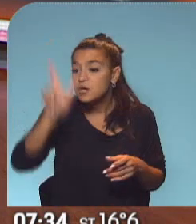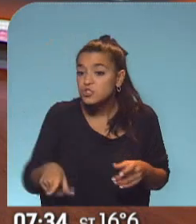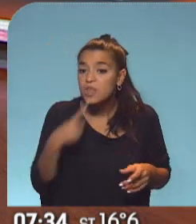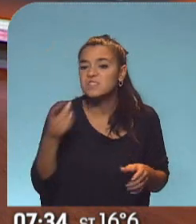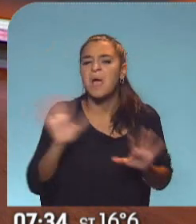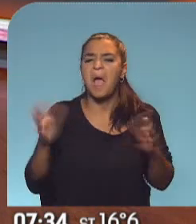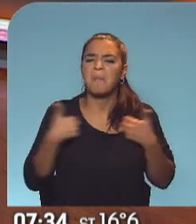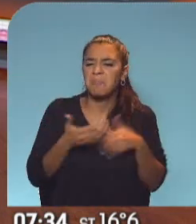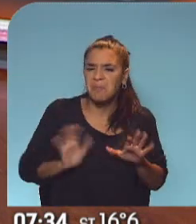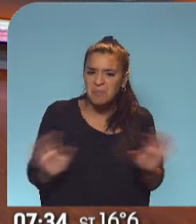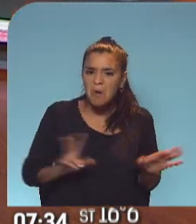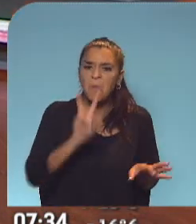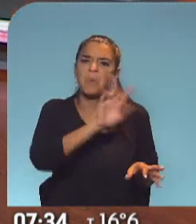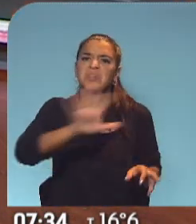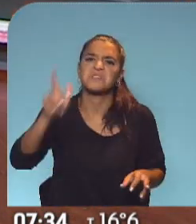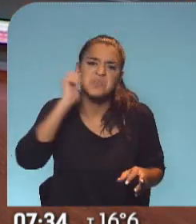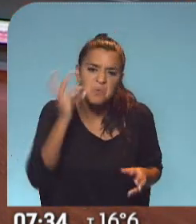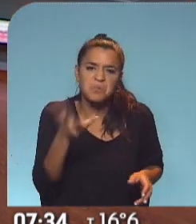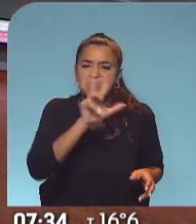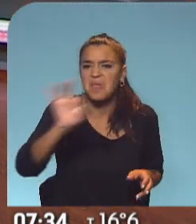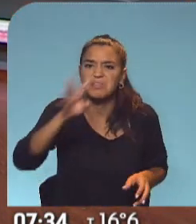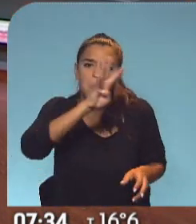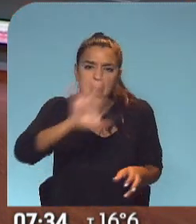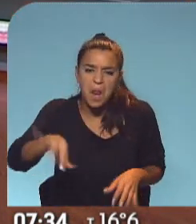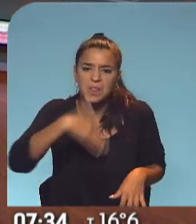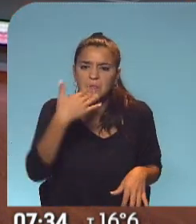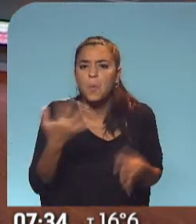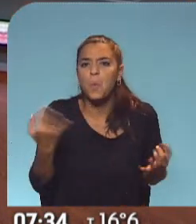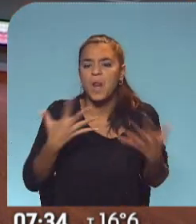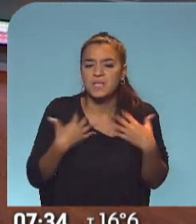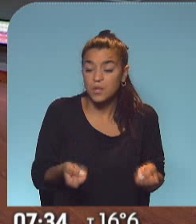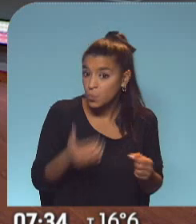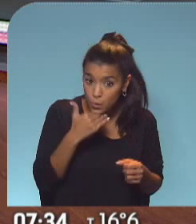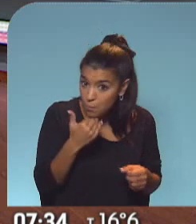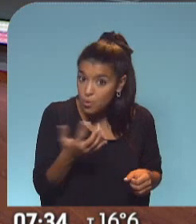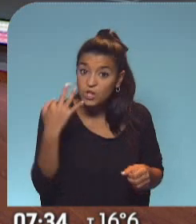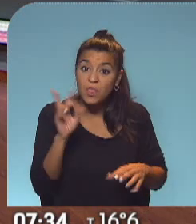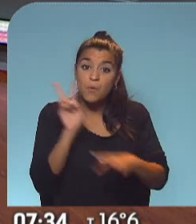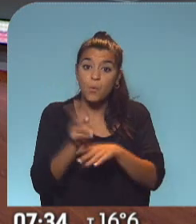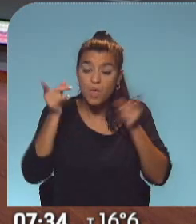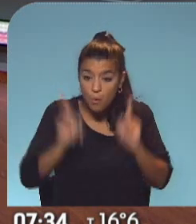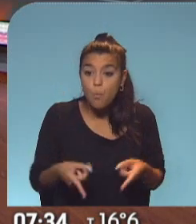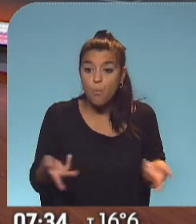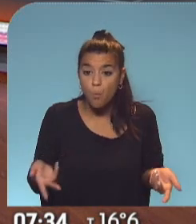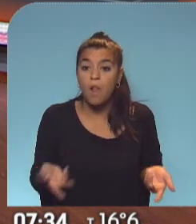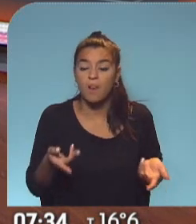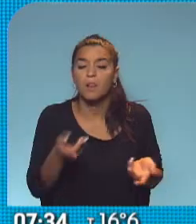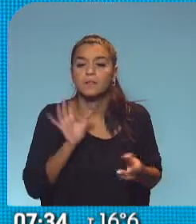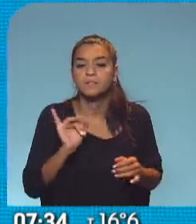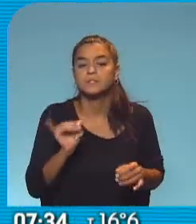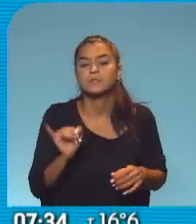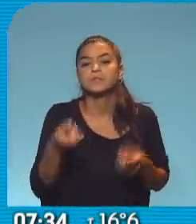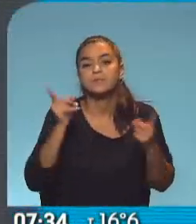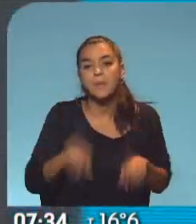a mí no me va a pasar nada, tengo 25 años, tengo 30, tengo 40, tengo buena salud, no importa, hay que cuidarse igual, ¿verdad? Exactamente. Y ¿sabés qué? Un dato